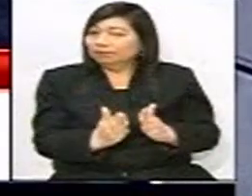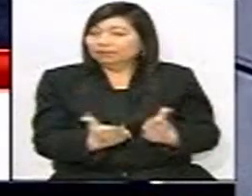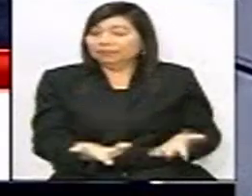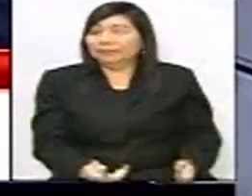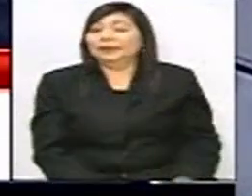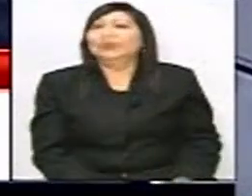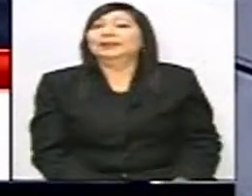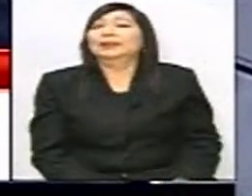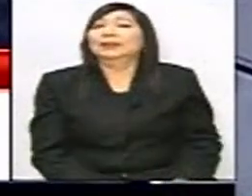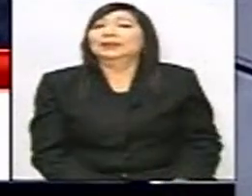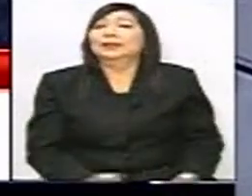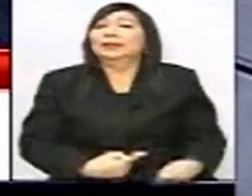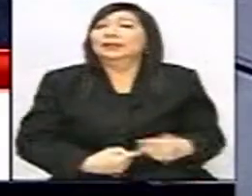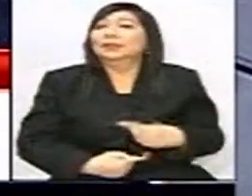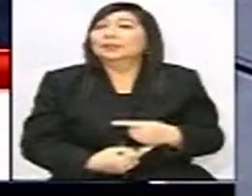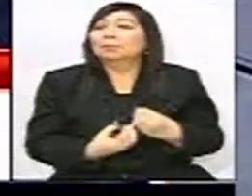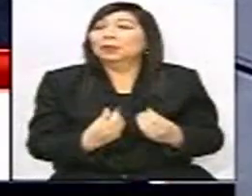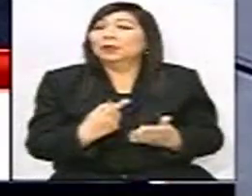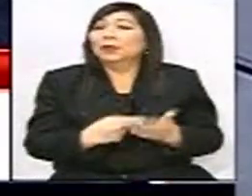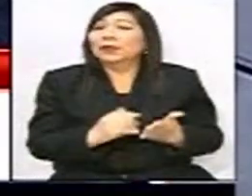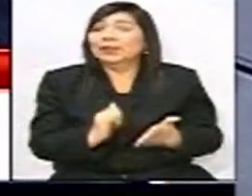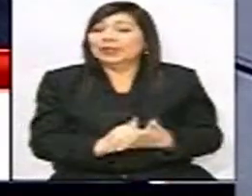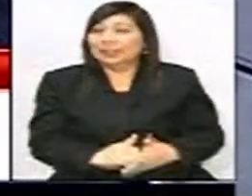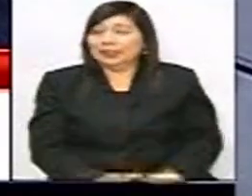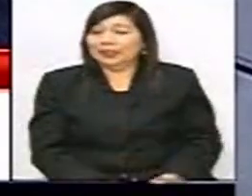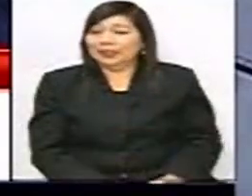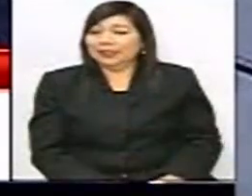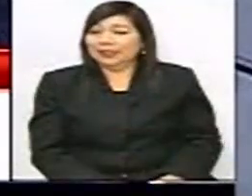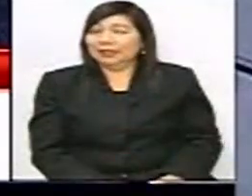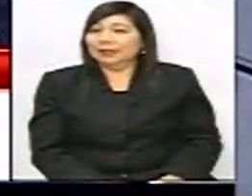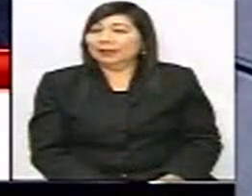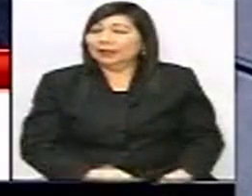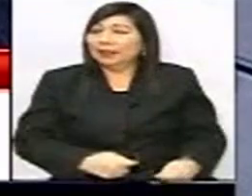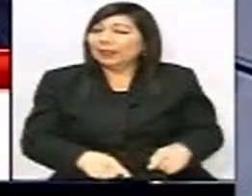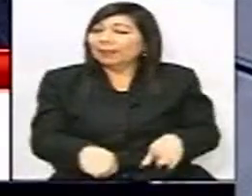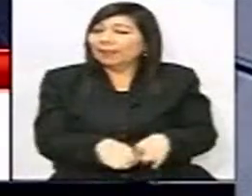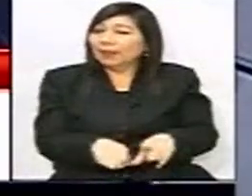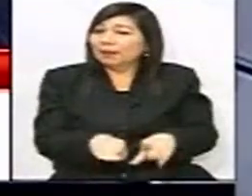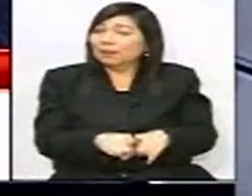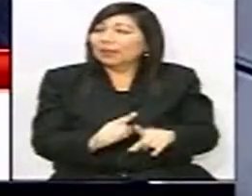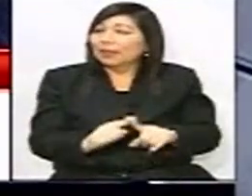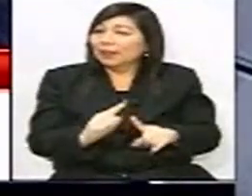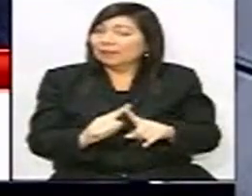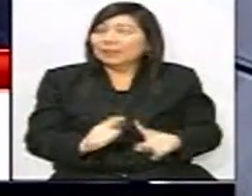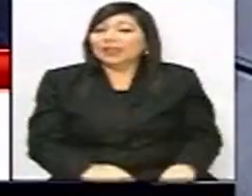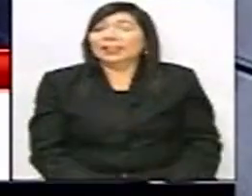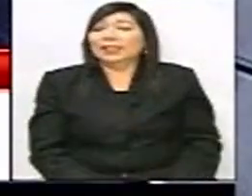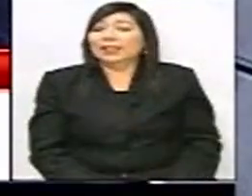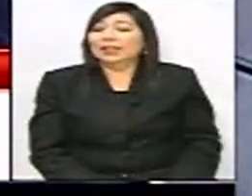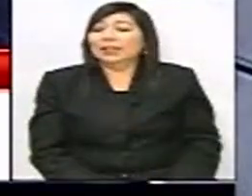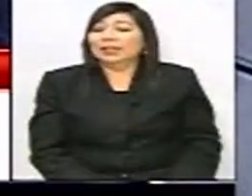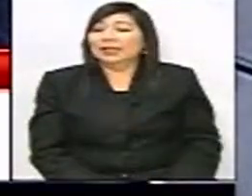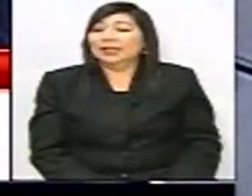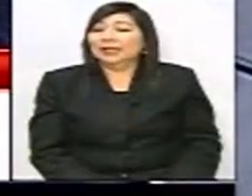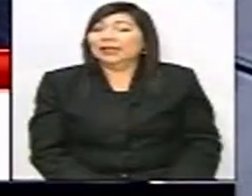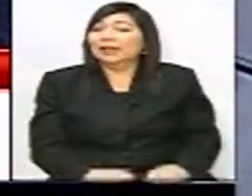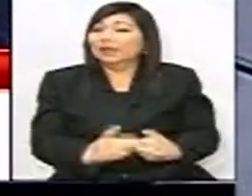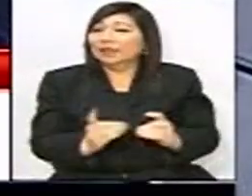la tasa interna de retorno. Eso es bien importante porque eso es lo que va a referir también a los distintos márgenes y